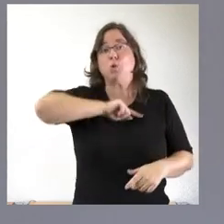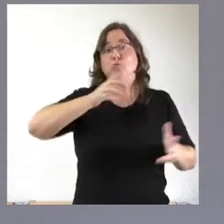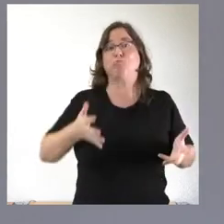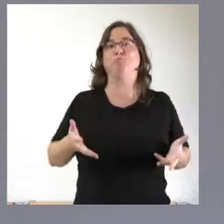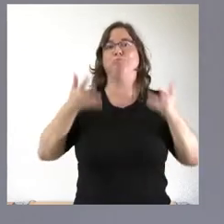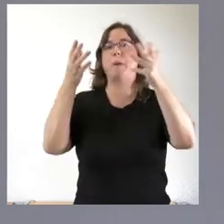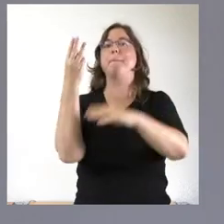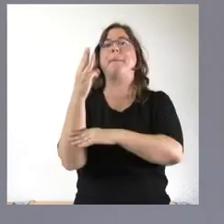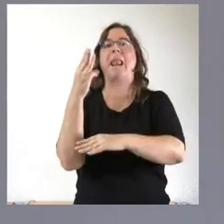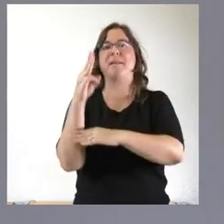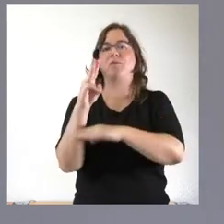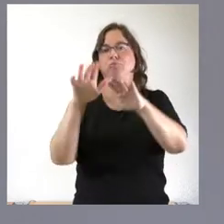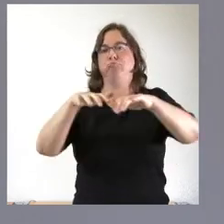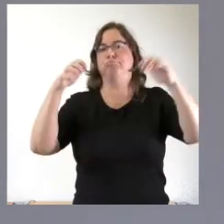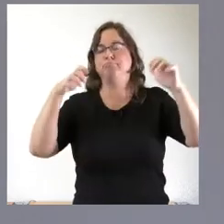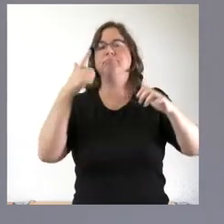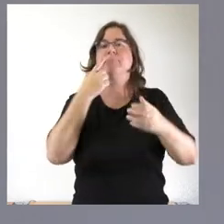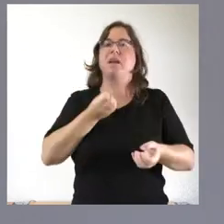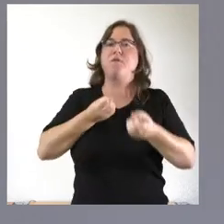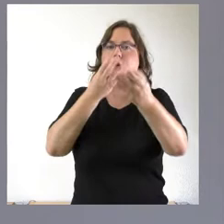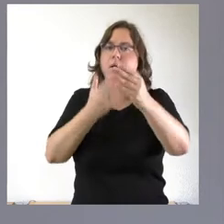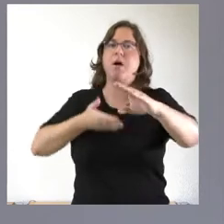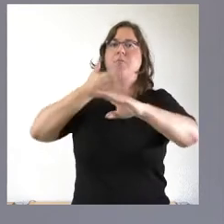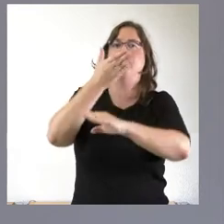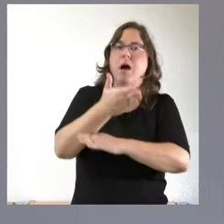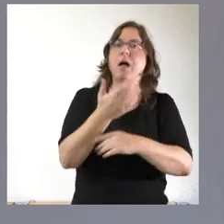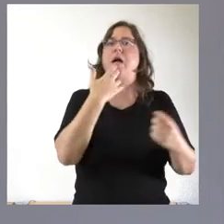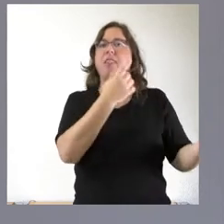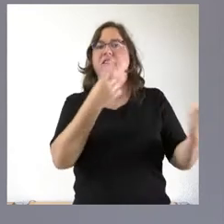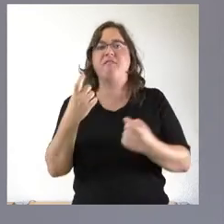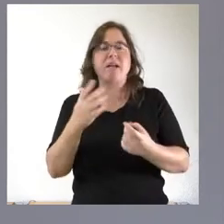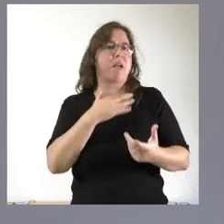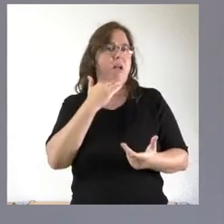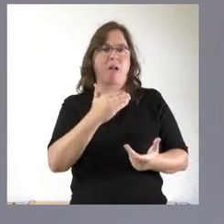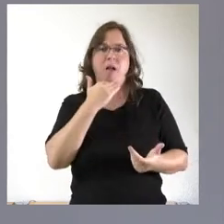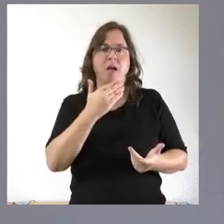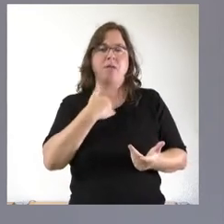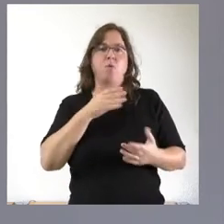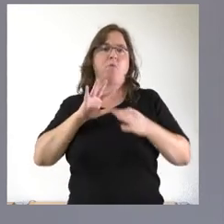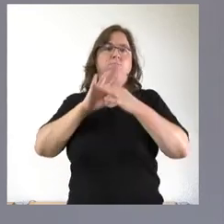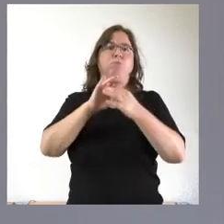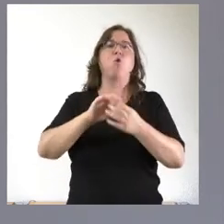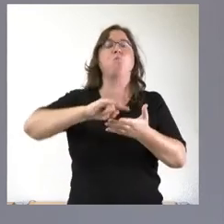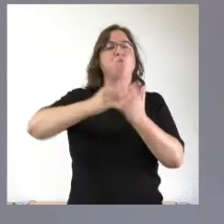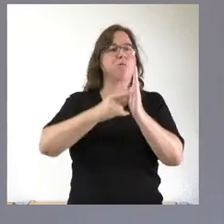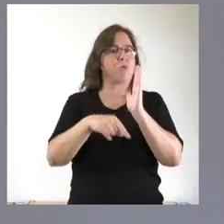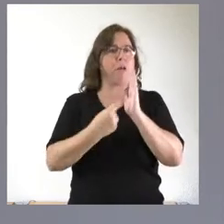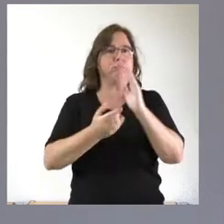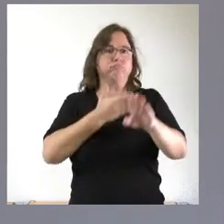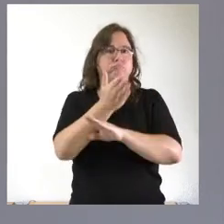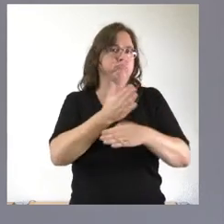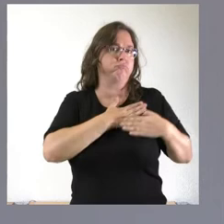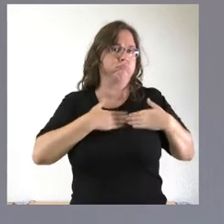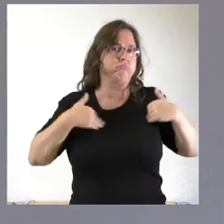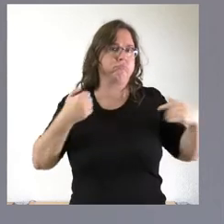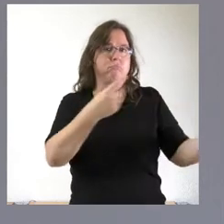del Parlamento para informar, para asistir, para comparecer si fuera preciso en relación con este proyecto de ley y,